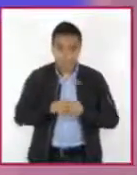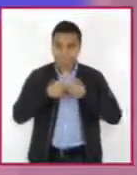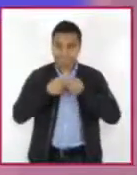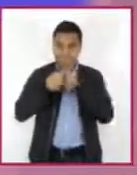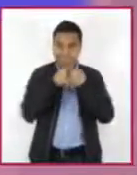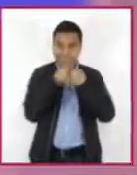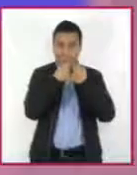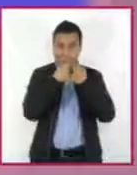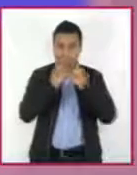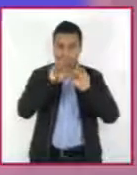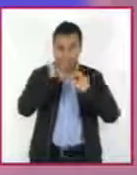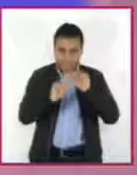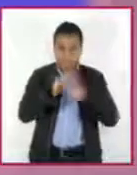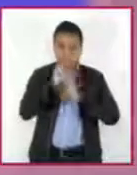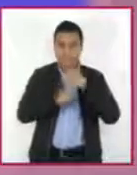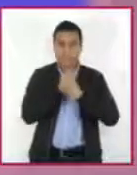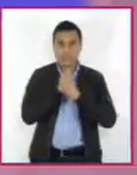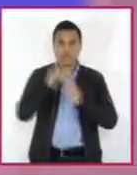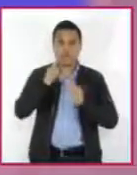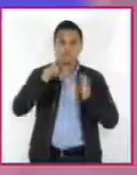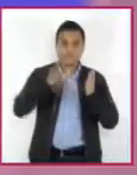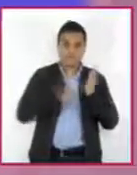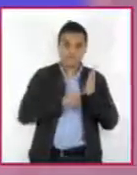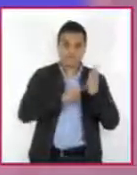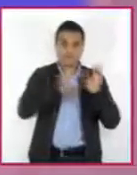entre 1814 y